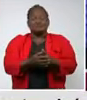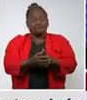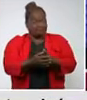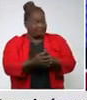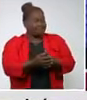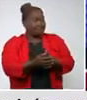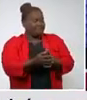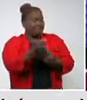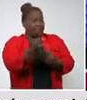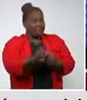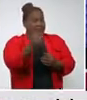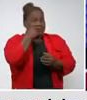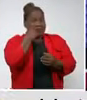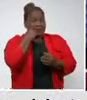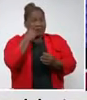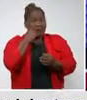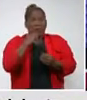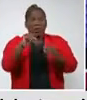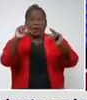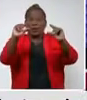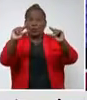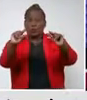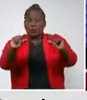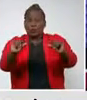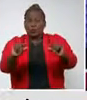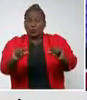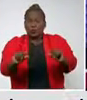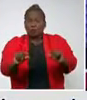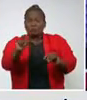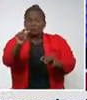a ver la reducción en el número de casos,